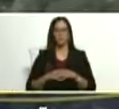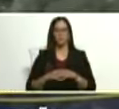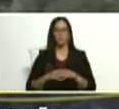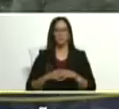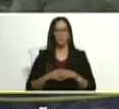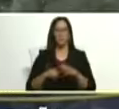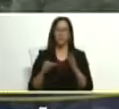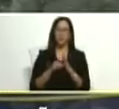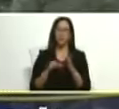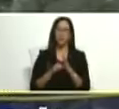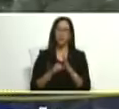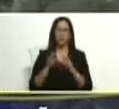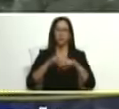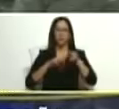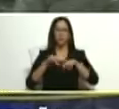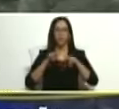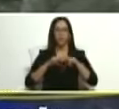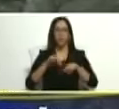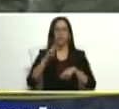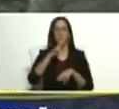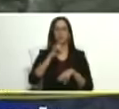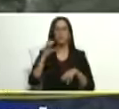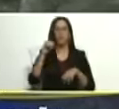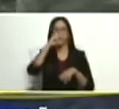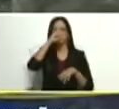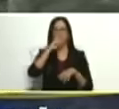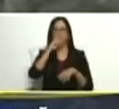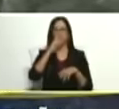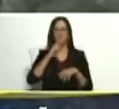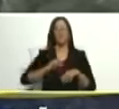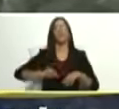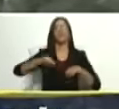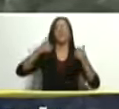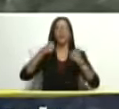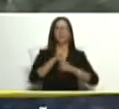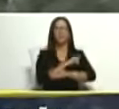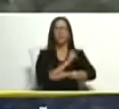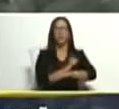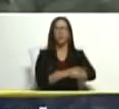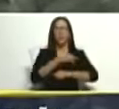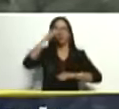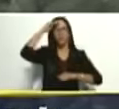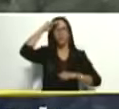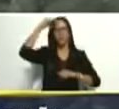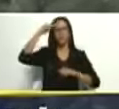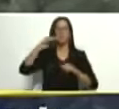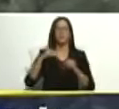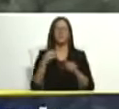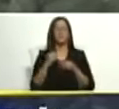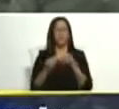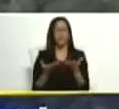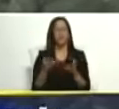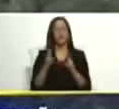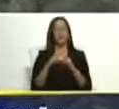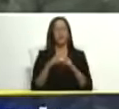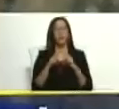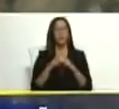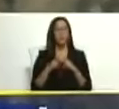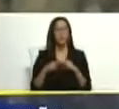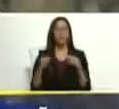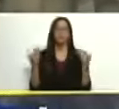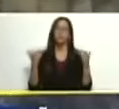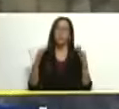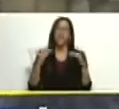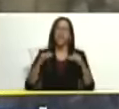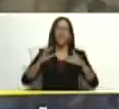donde se construyó hace 200 años el más poderoso ejército que se haya conocido jamás en